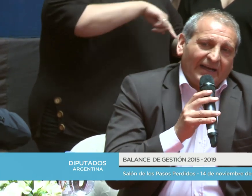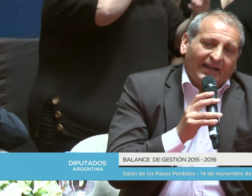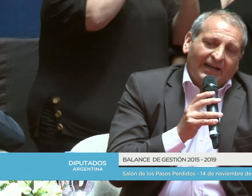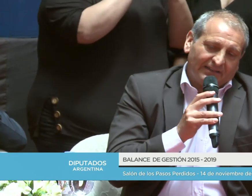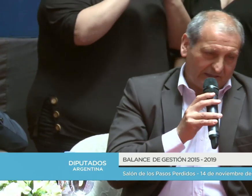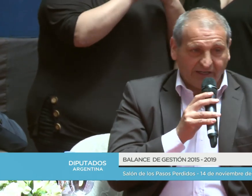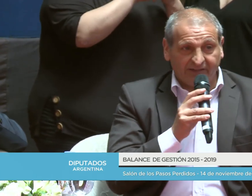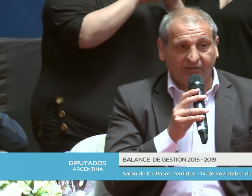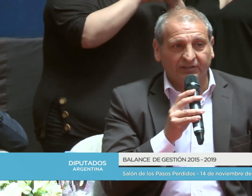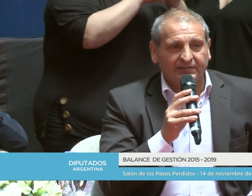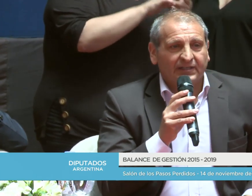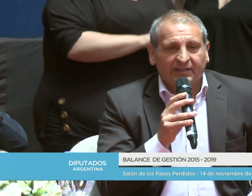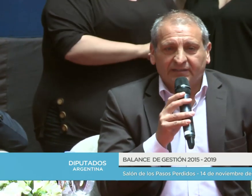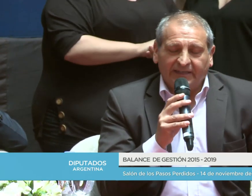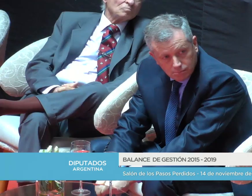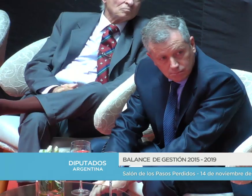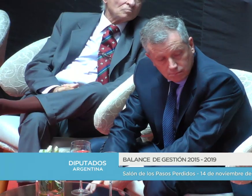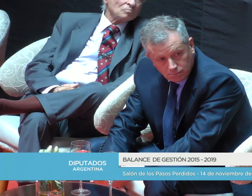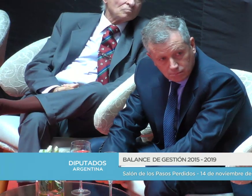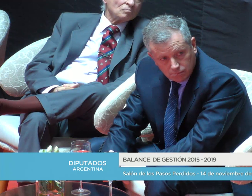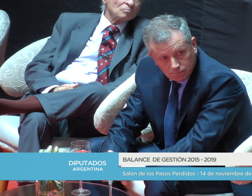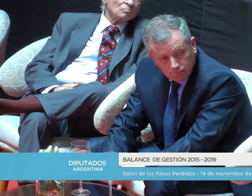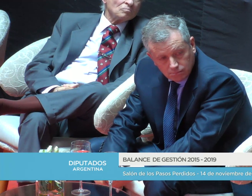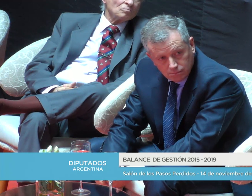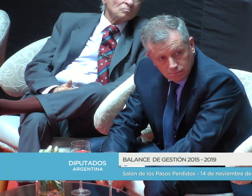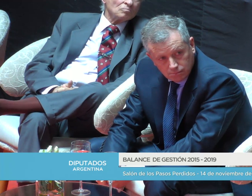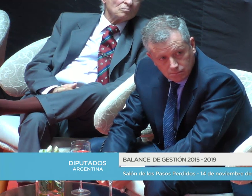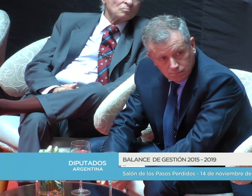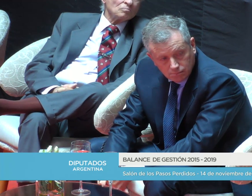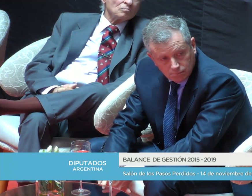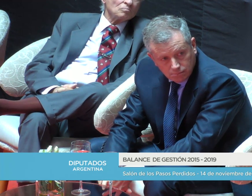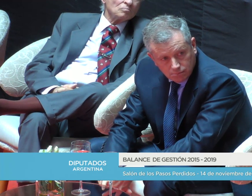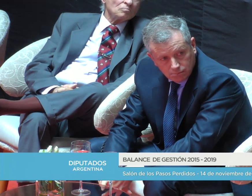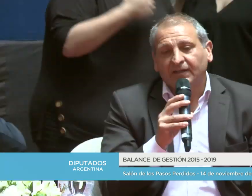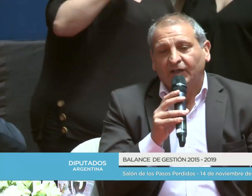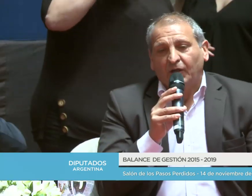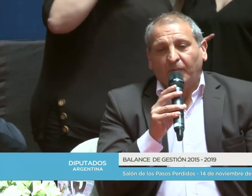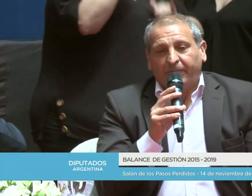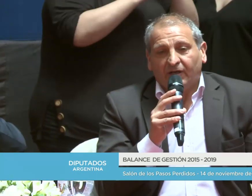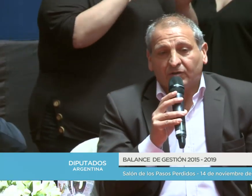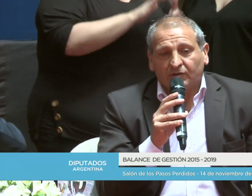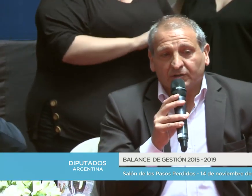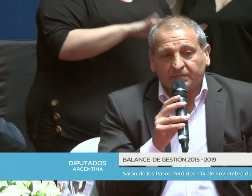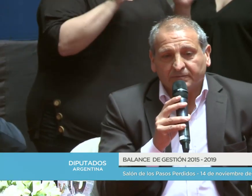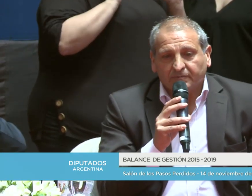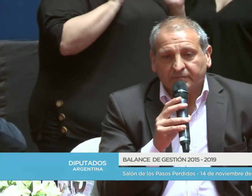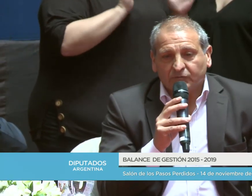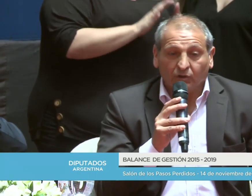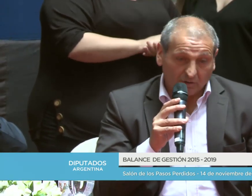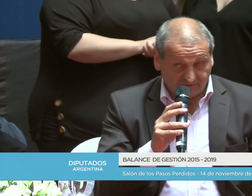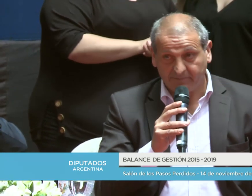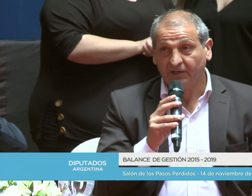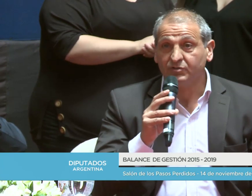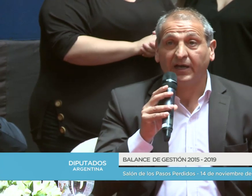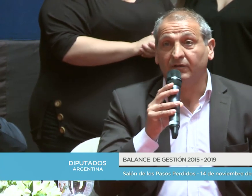La segunda digresión tiene que ver con algo más personal, pero